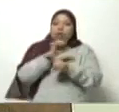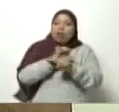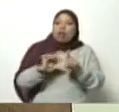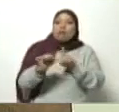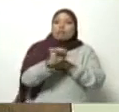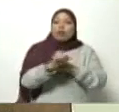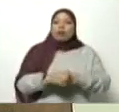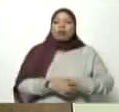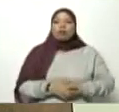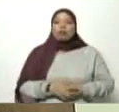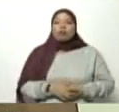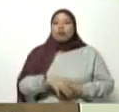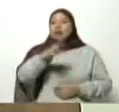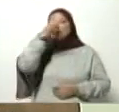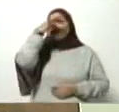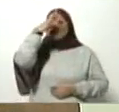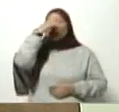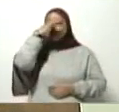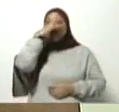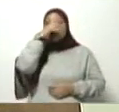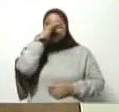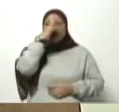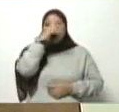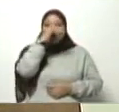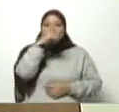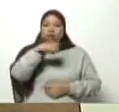Y se burlaron, aquí en Venezuela se burlaron.